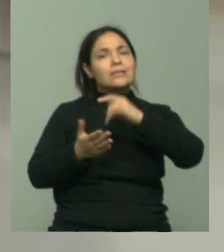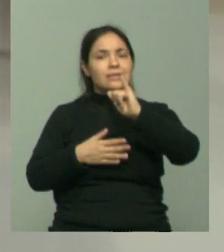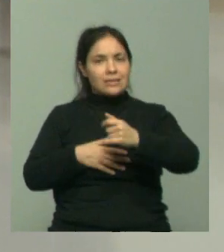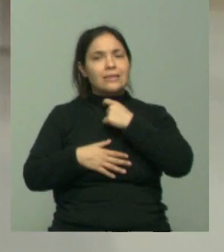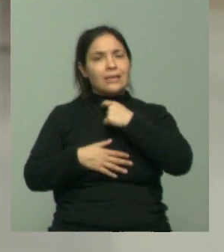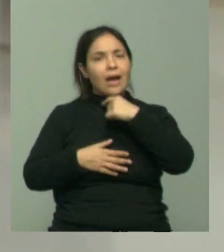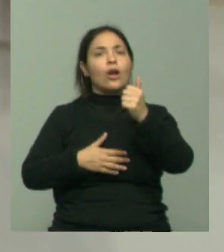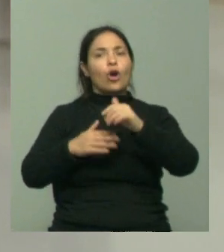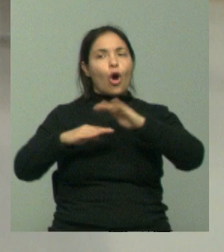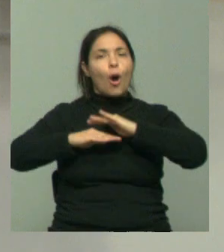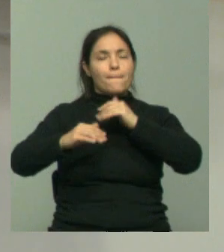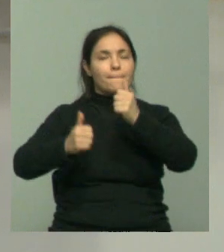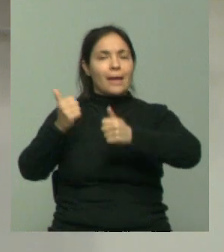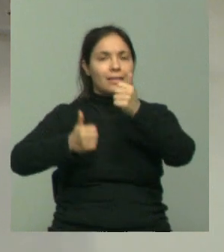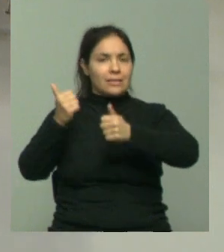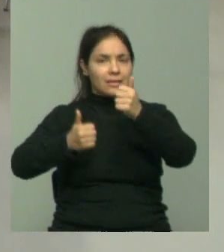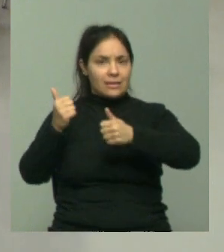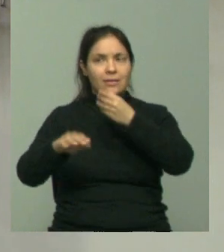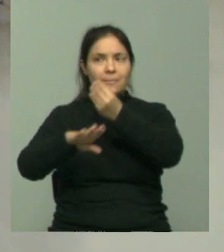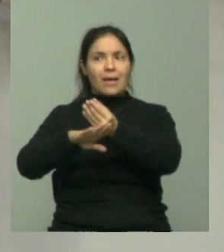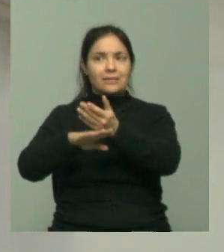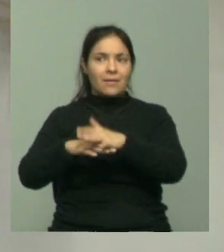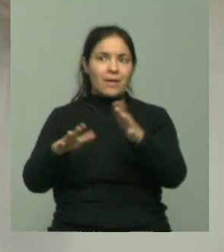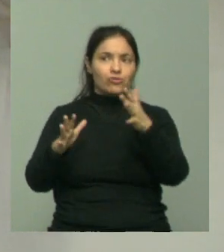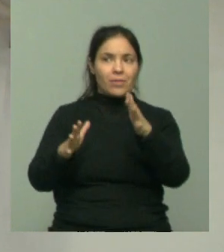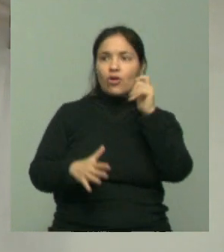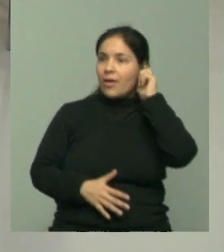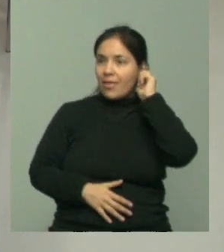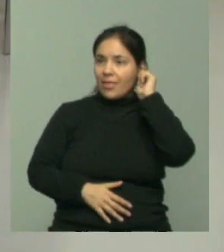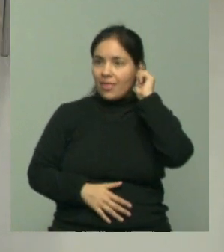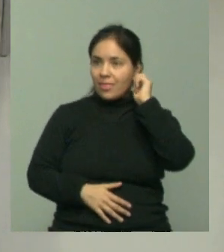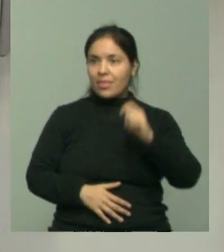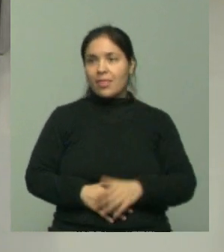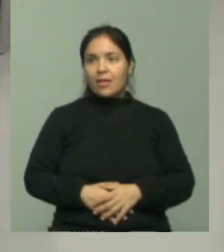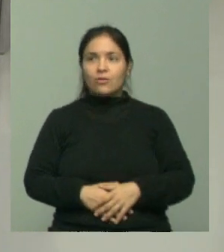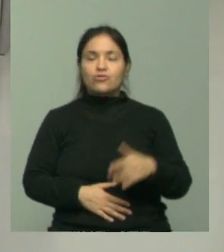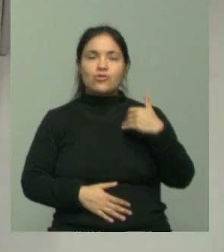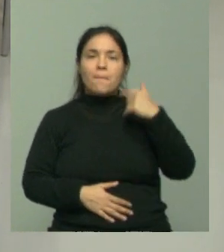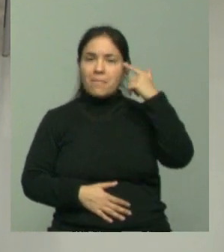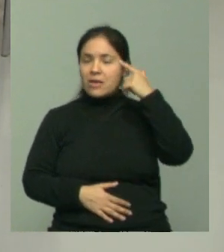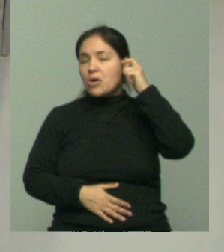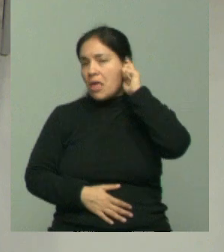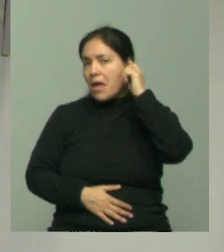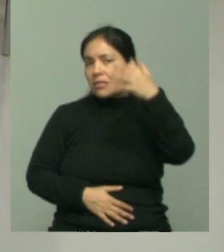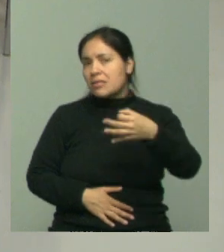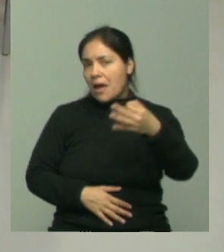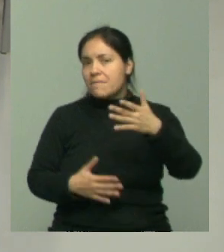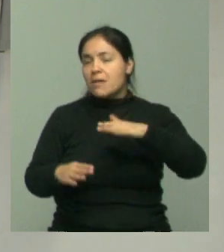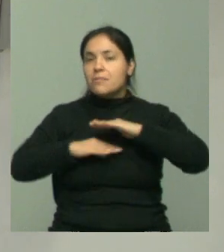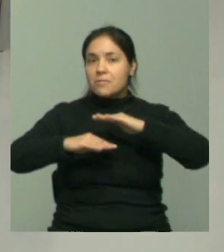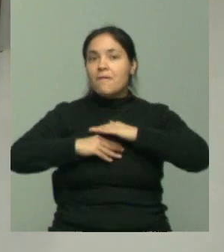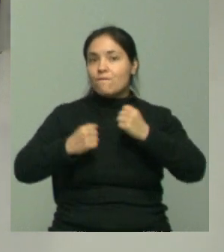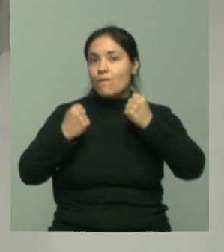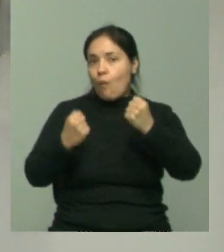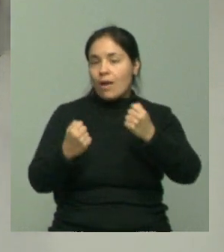prepararme para competir un poquito más en el alto nivel. Bien. Más o menos a esa edad yo considero que es una buena edad para empezar a entrenar un poco más